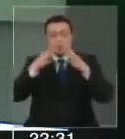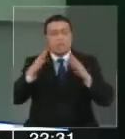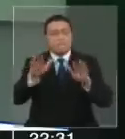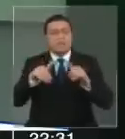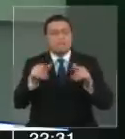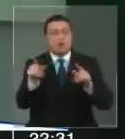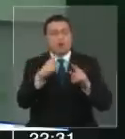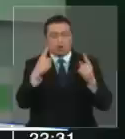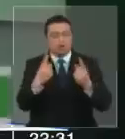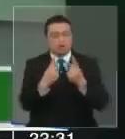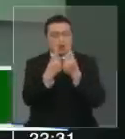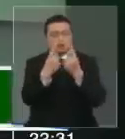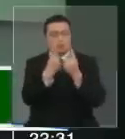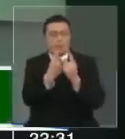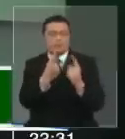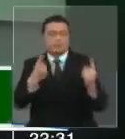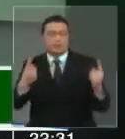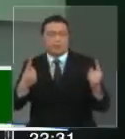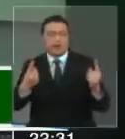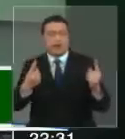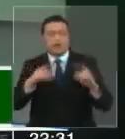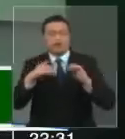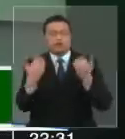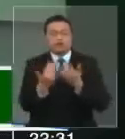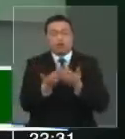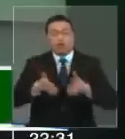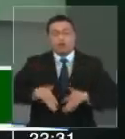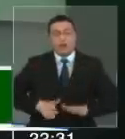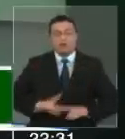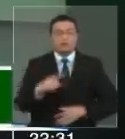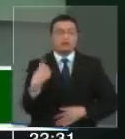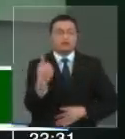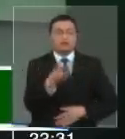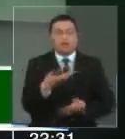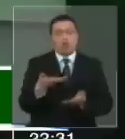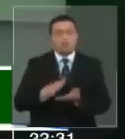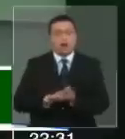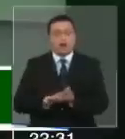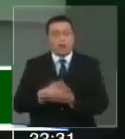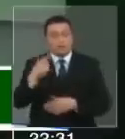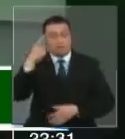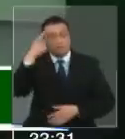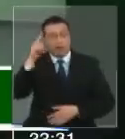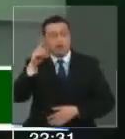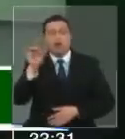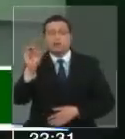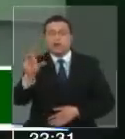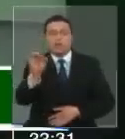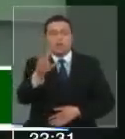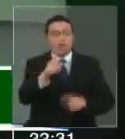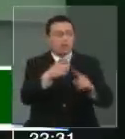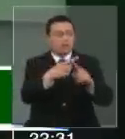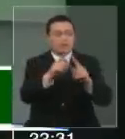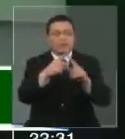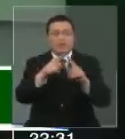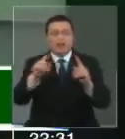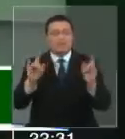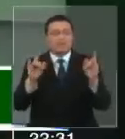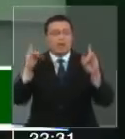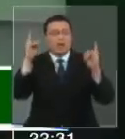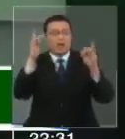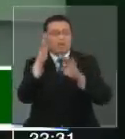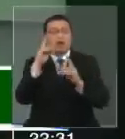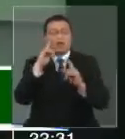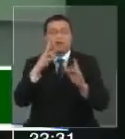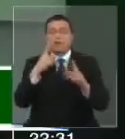se encuentran, se separan. Todos nacen, todos mueren. Sin embargo, cada uno es diferente al otro, tan diferente